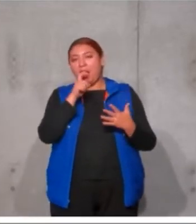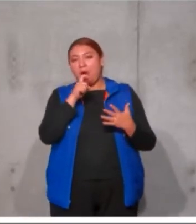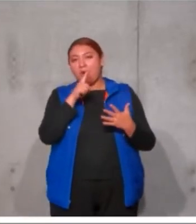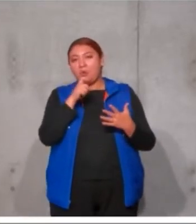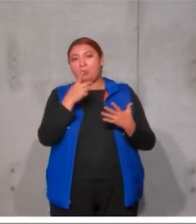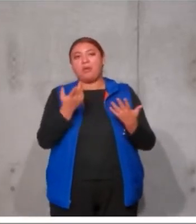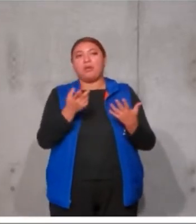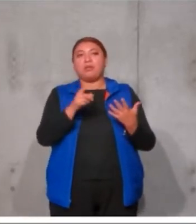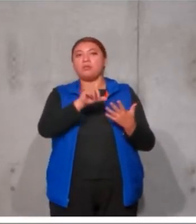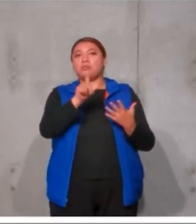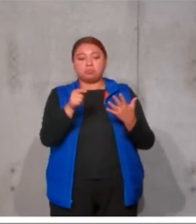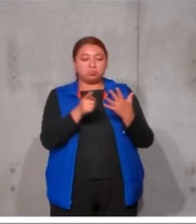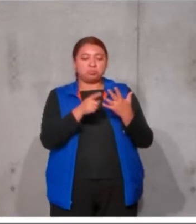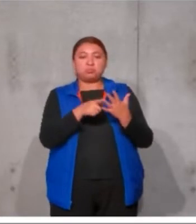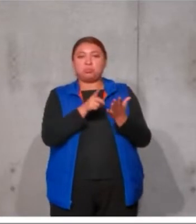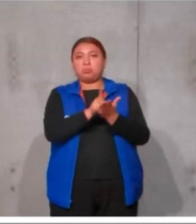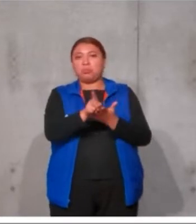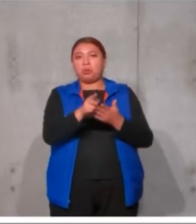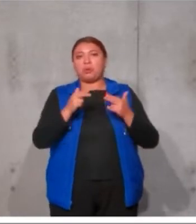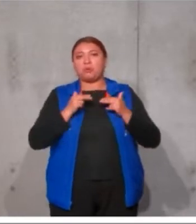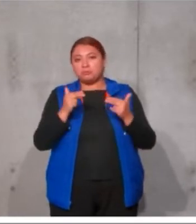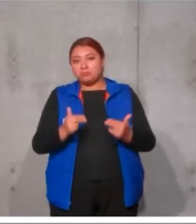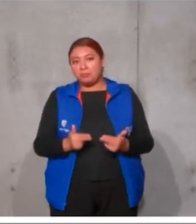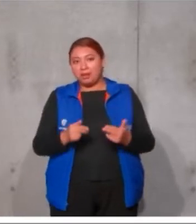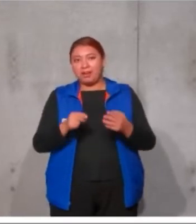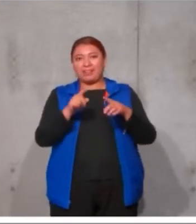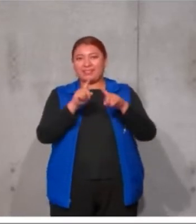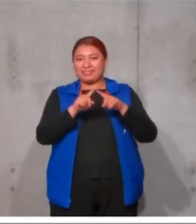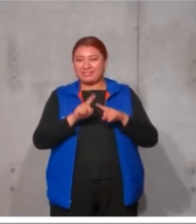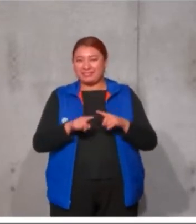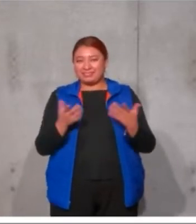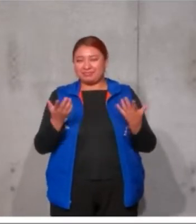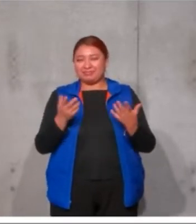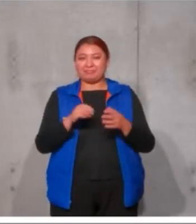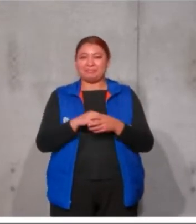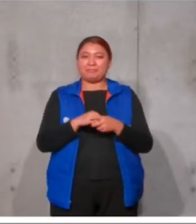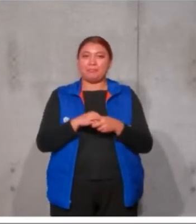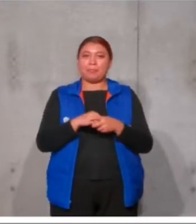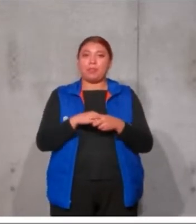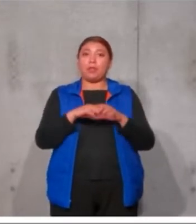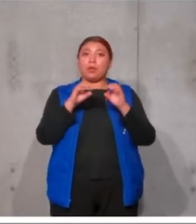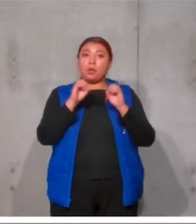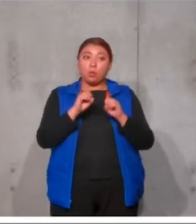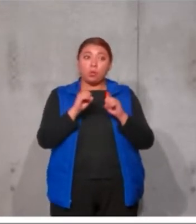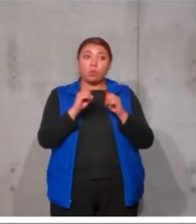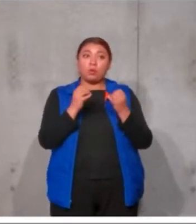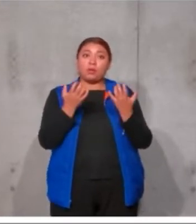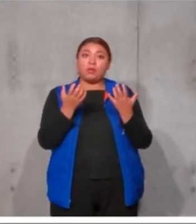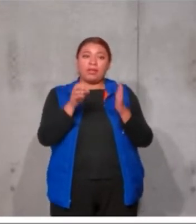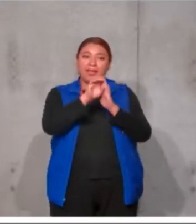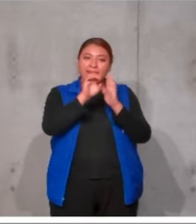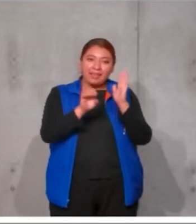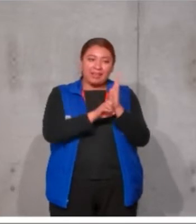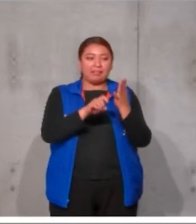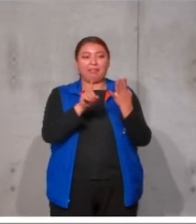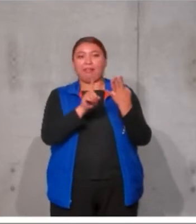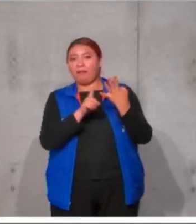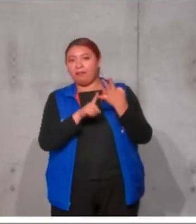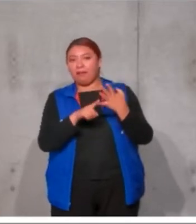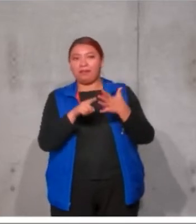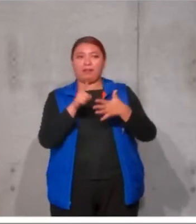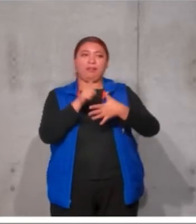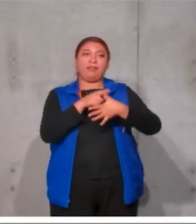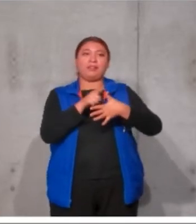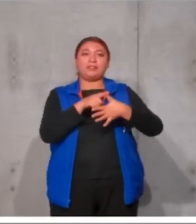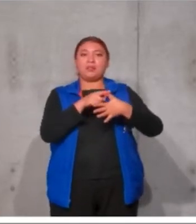número 2, el respeto a la promoción de los derechos humanos el tema número 3, la transparencia y ética el